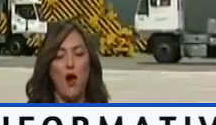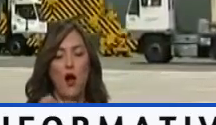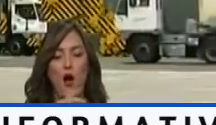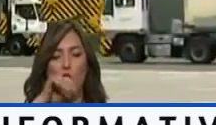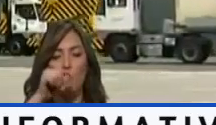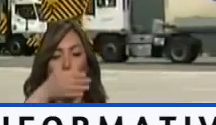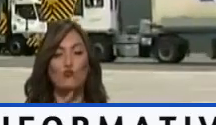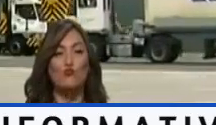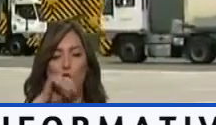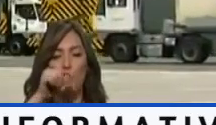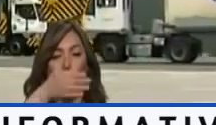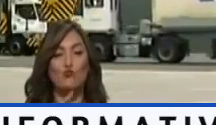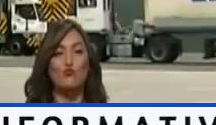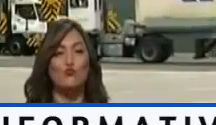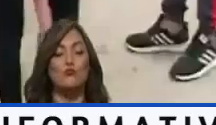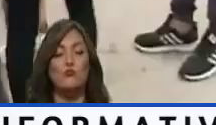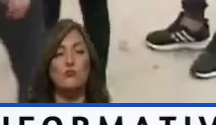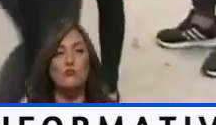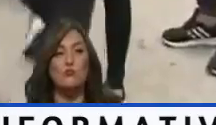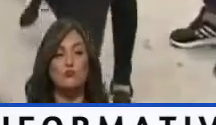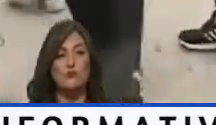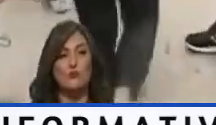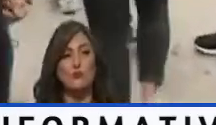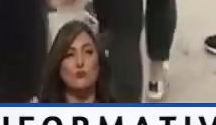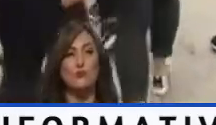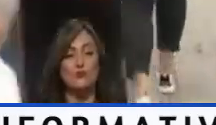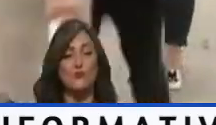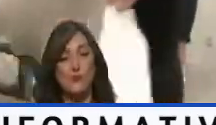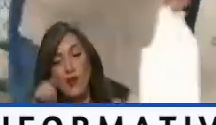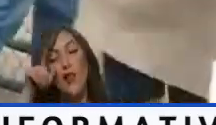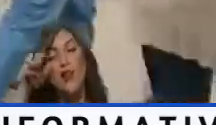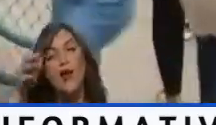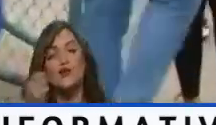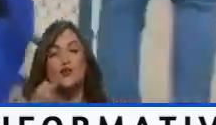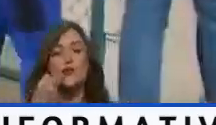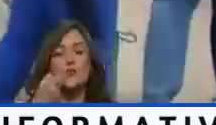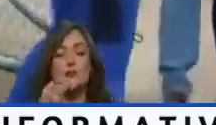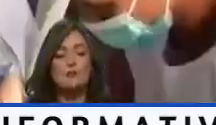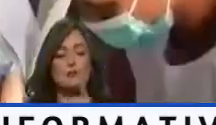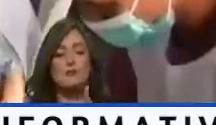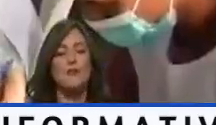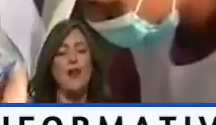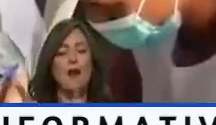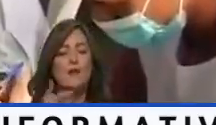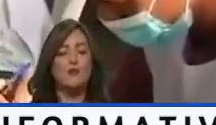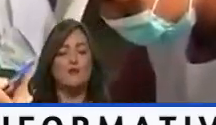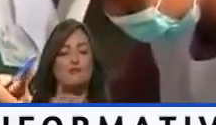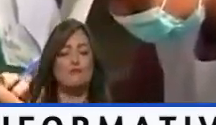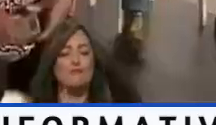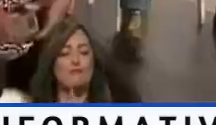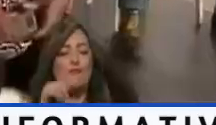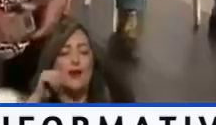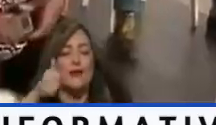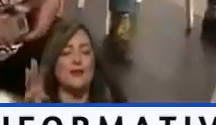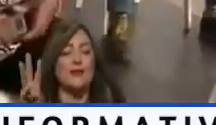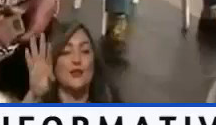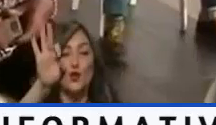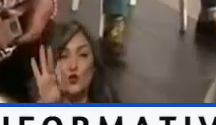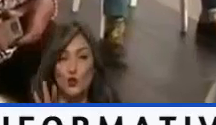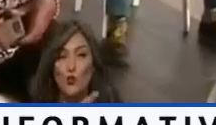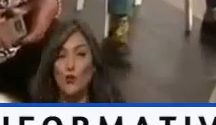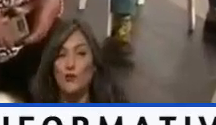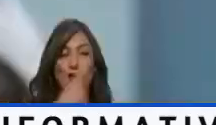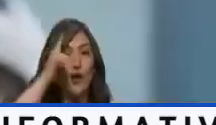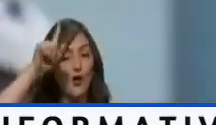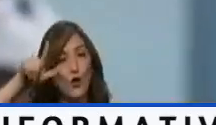narcotráfico. Señaló también que el plan de vacunación avanza y que ya el día de mañana se cumplen 69 días